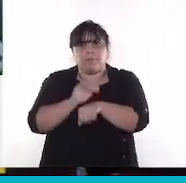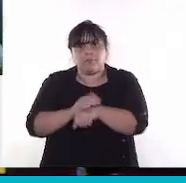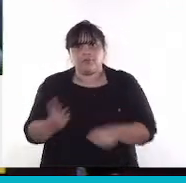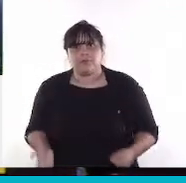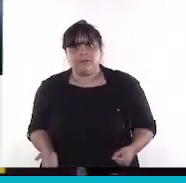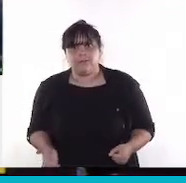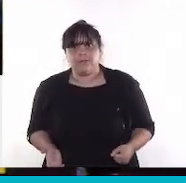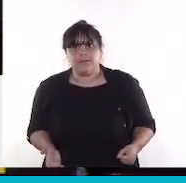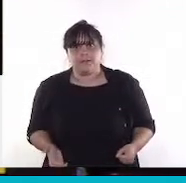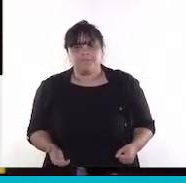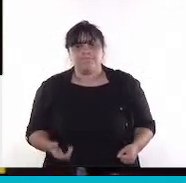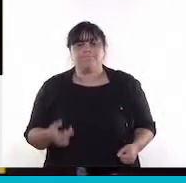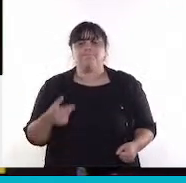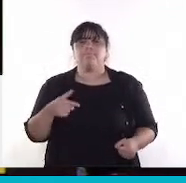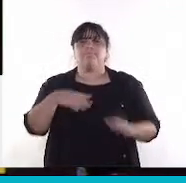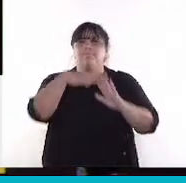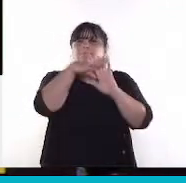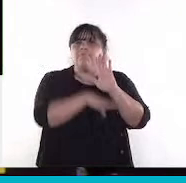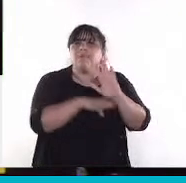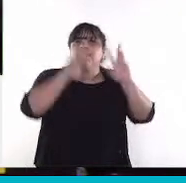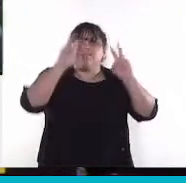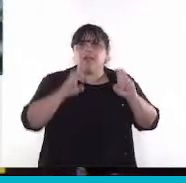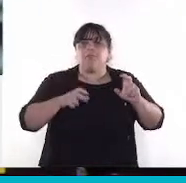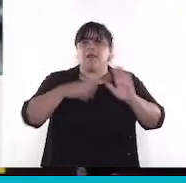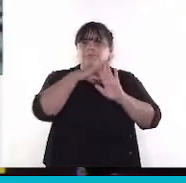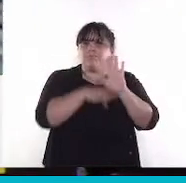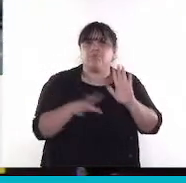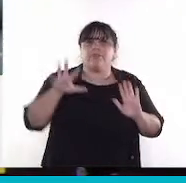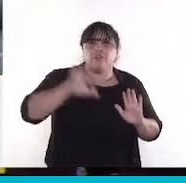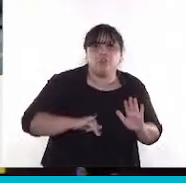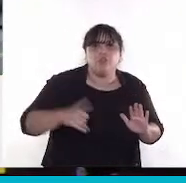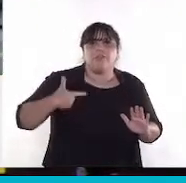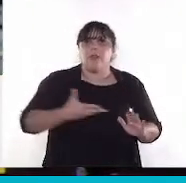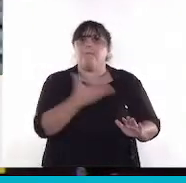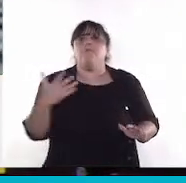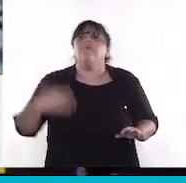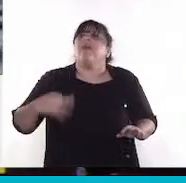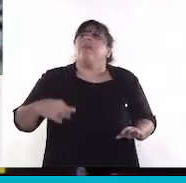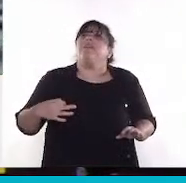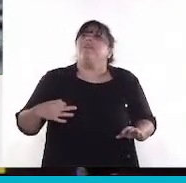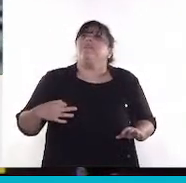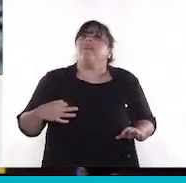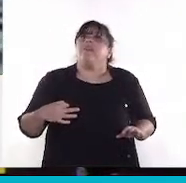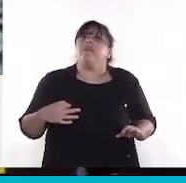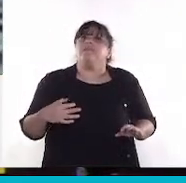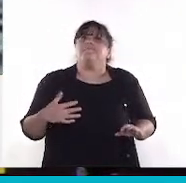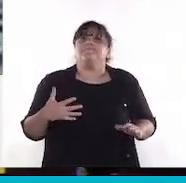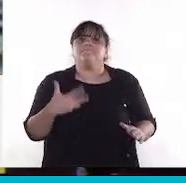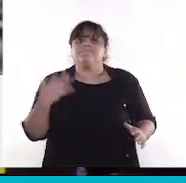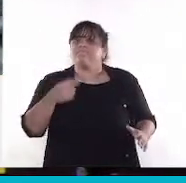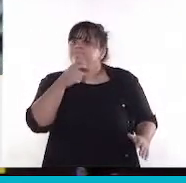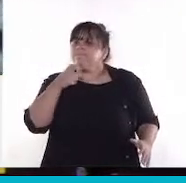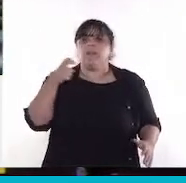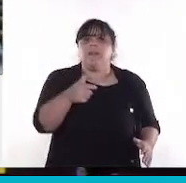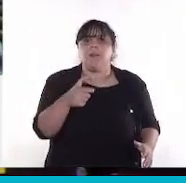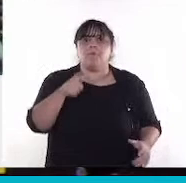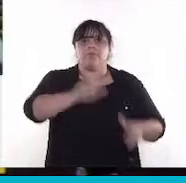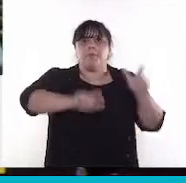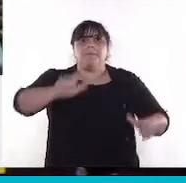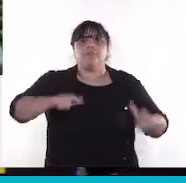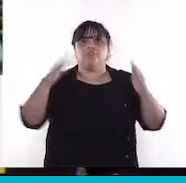La agenda pública, señor presidente, tiene que ser una agenda pública que dé respuesta a las demandas de los